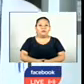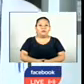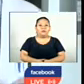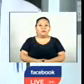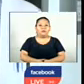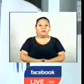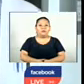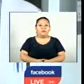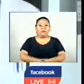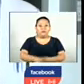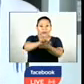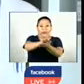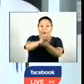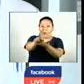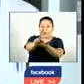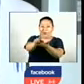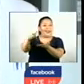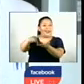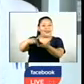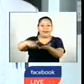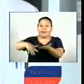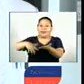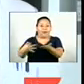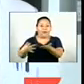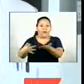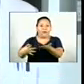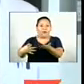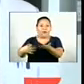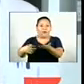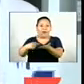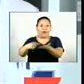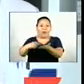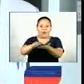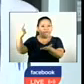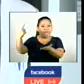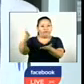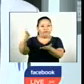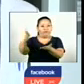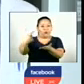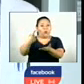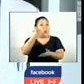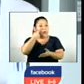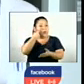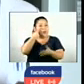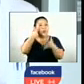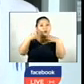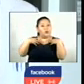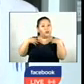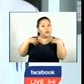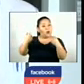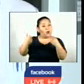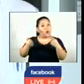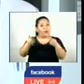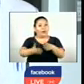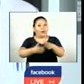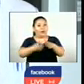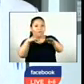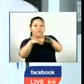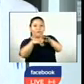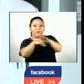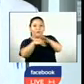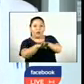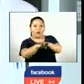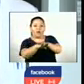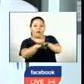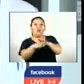La escuela debe tener, debe tener, se exige un protocolo bien estricto a la entrada a la escuela, es decir,